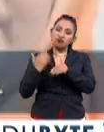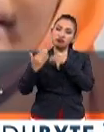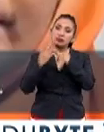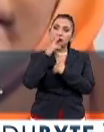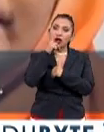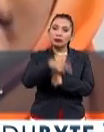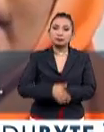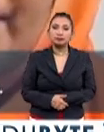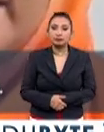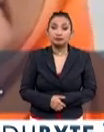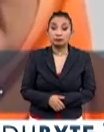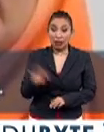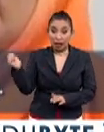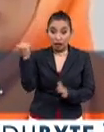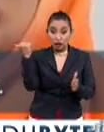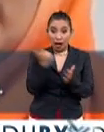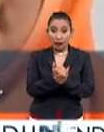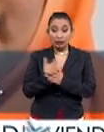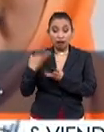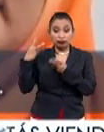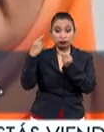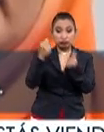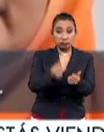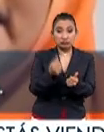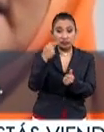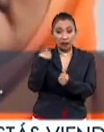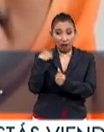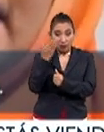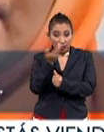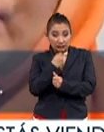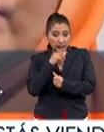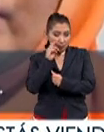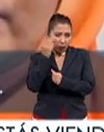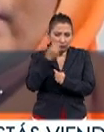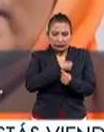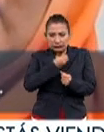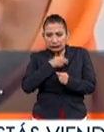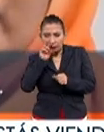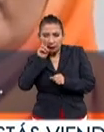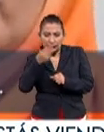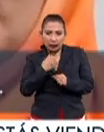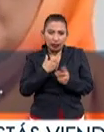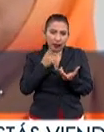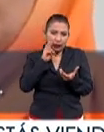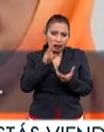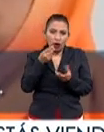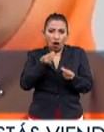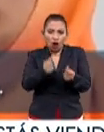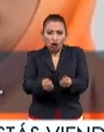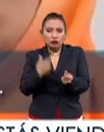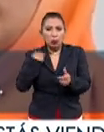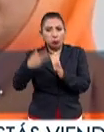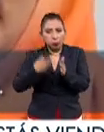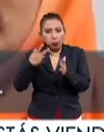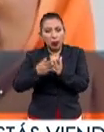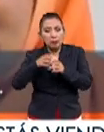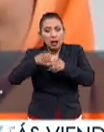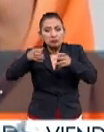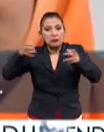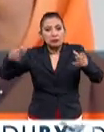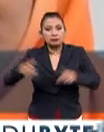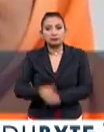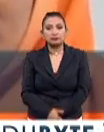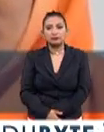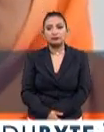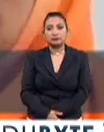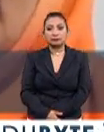thrive. If cities do not invest in resilience now, the cost will only continue to